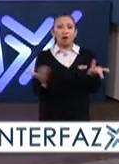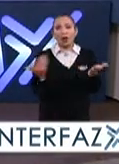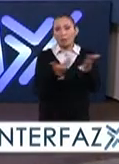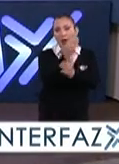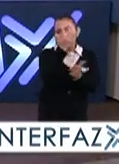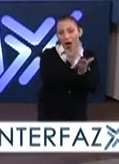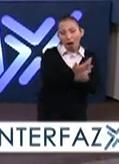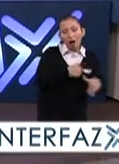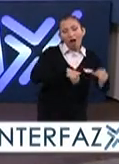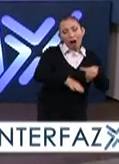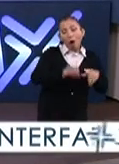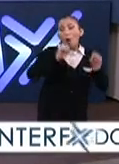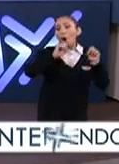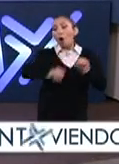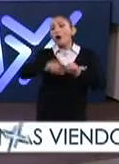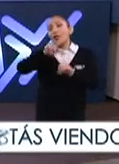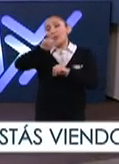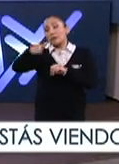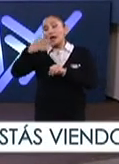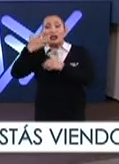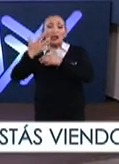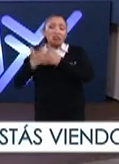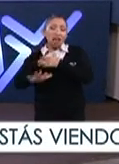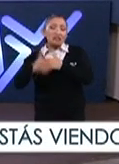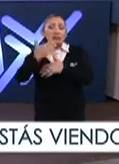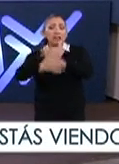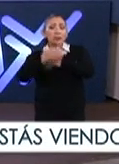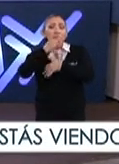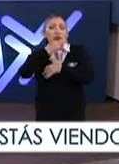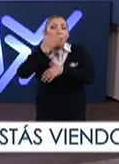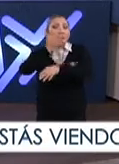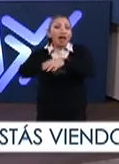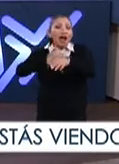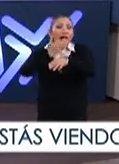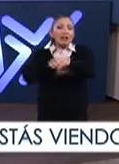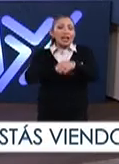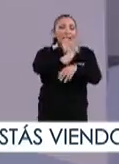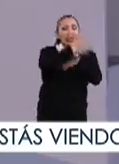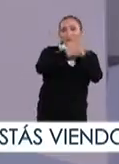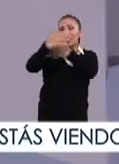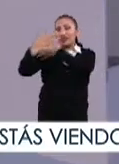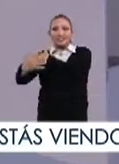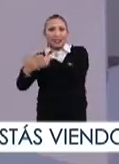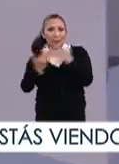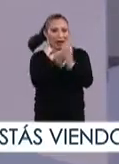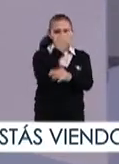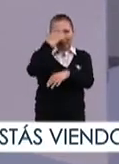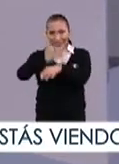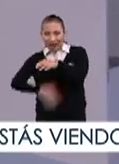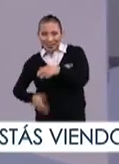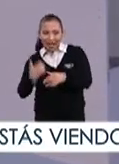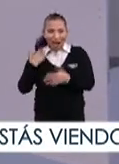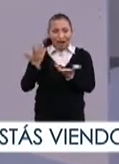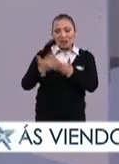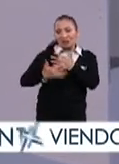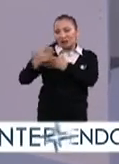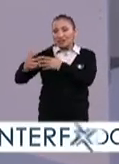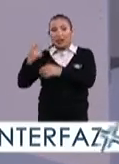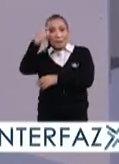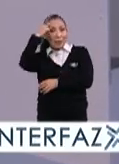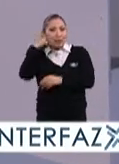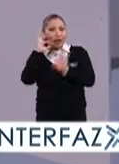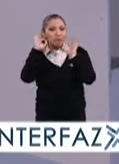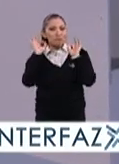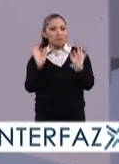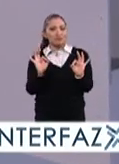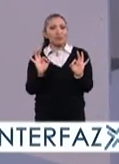la mañana y otra caminata de 10-15 minutos por la tarde, y ya estaríamos cumpliendo nuestros 20 o 30 minutos, porque generalmente las principales